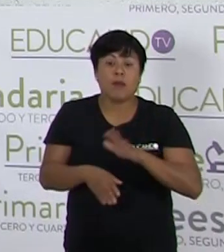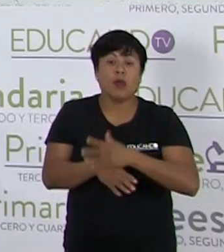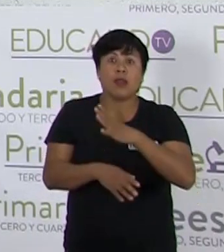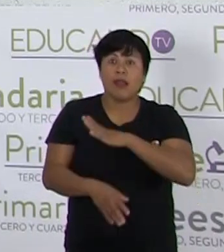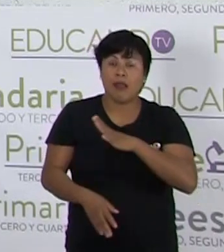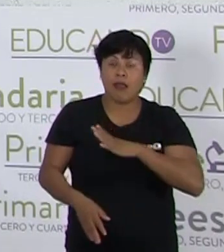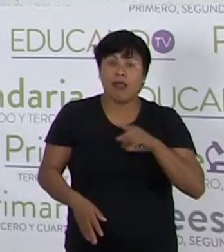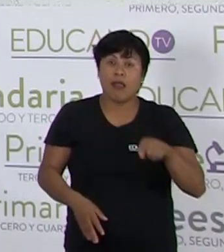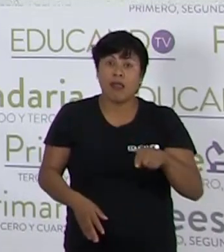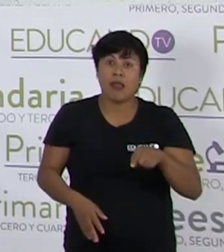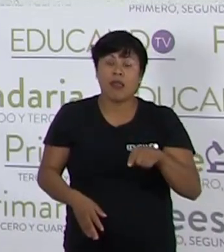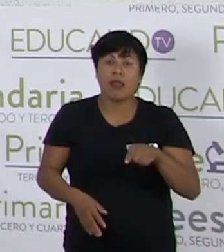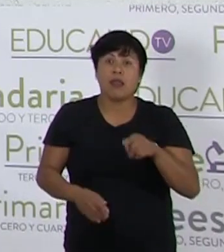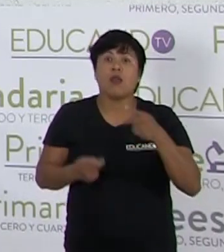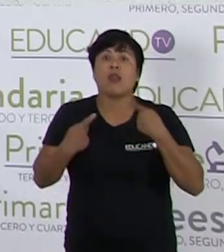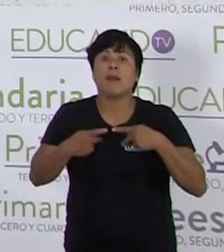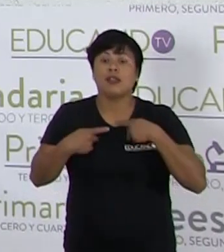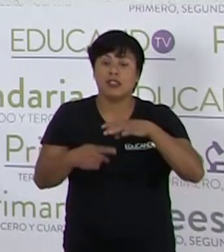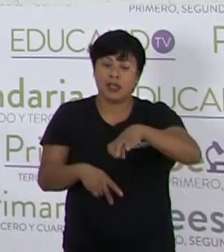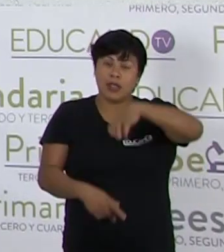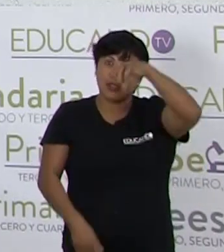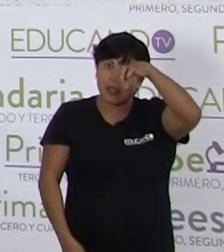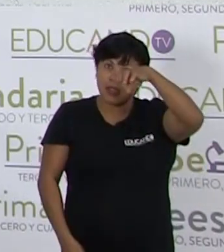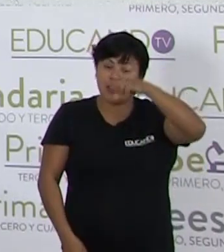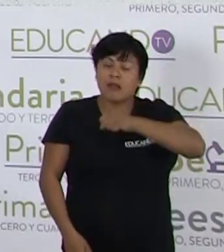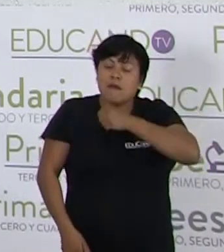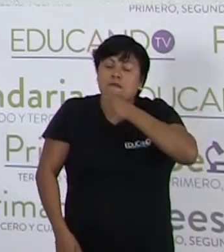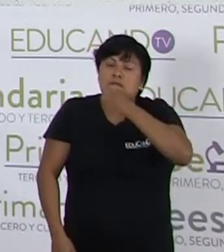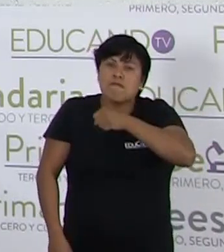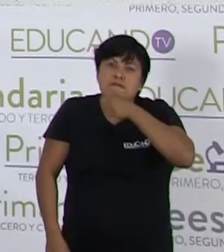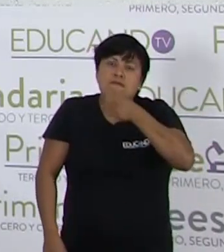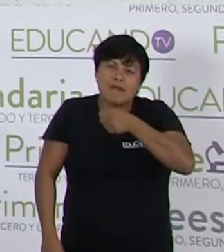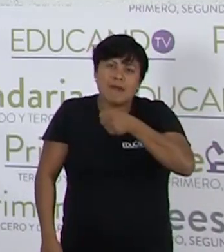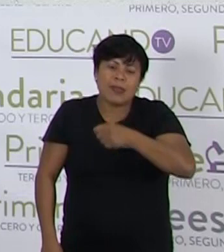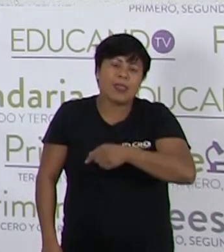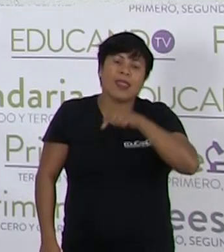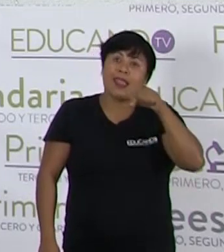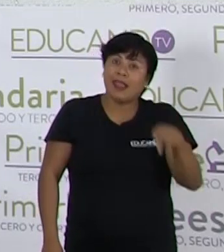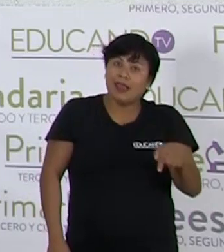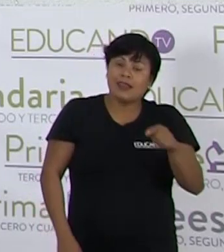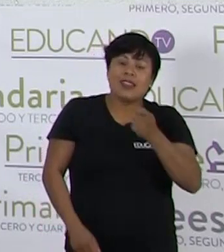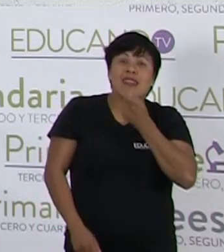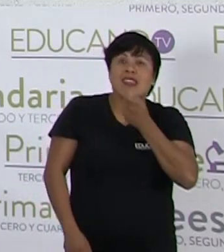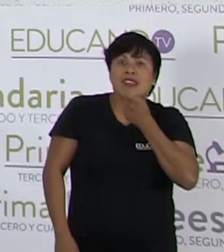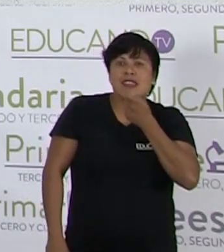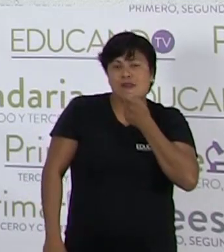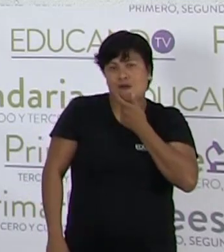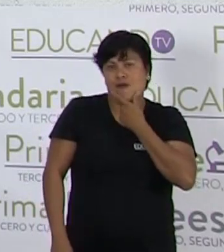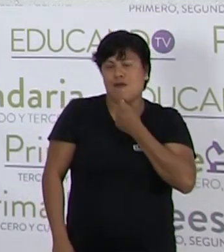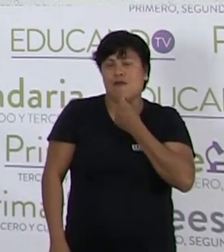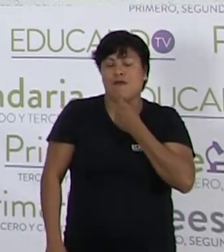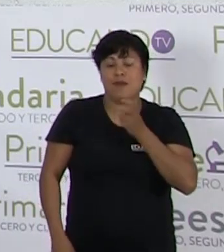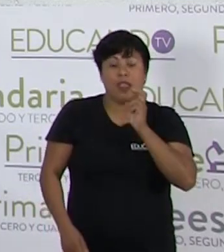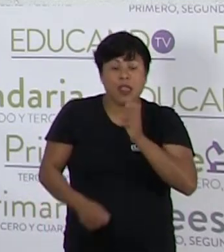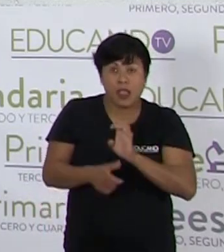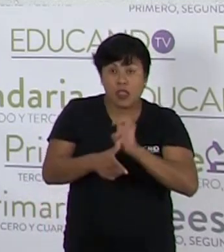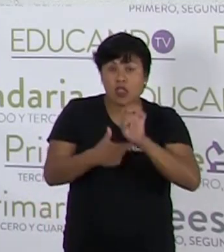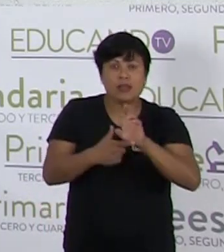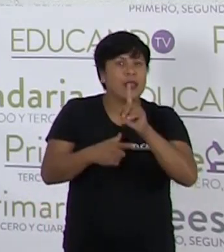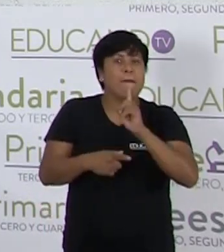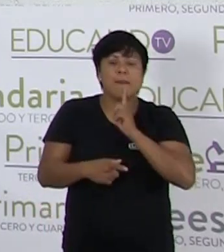este ya es una persona adulta, es un abuelito. Y este es un niño, por lo tanto, las velas